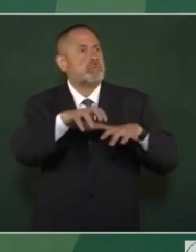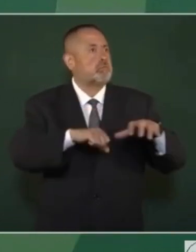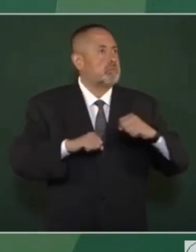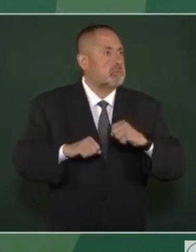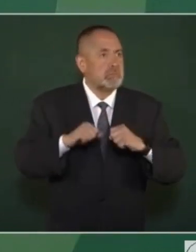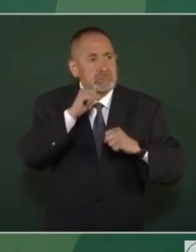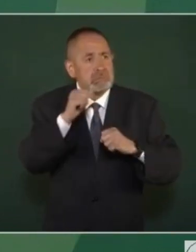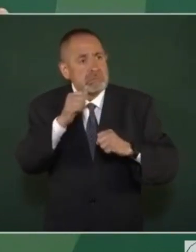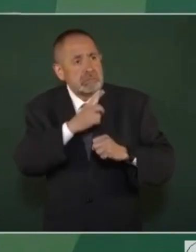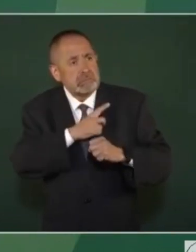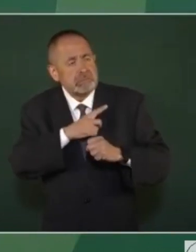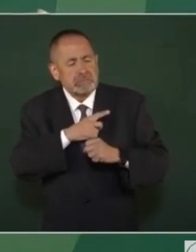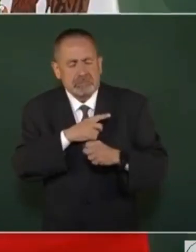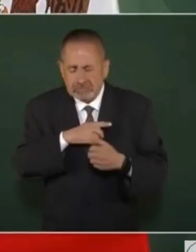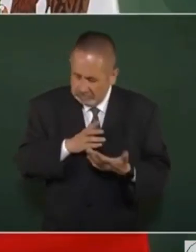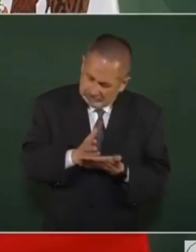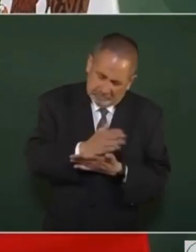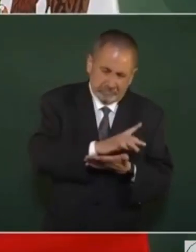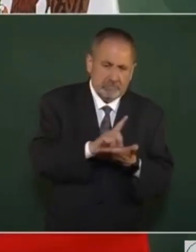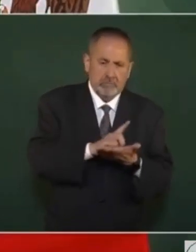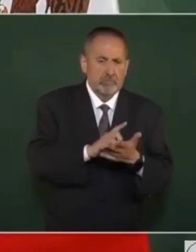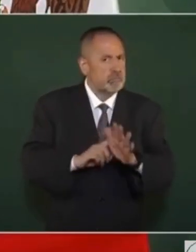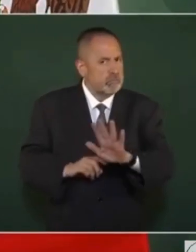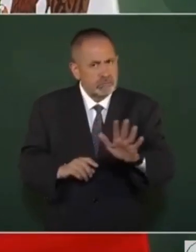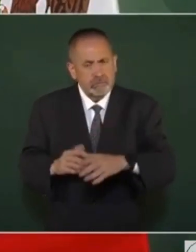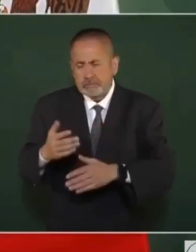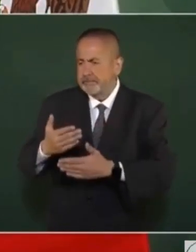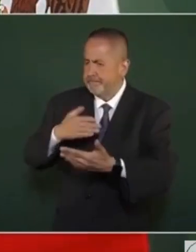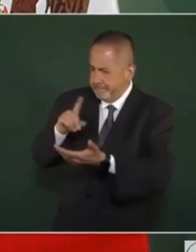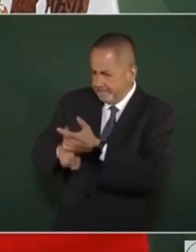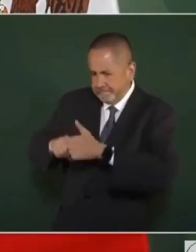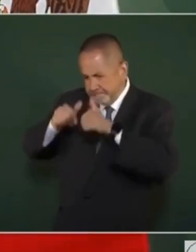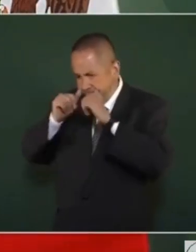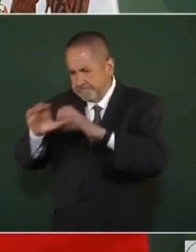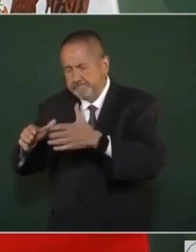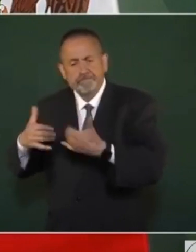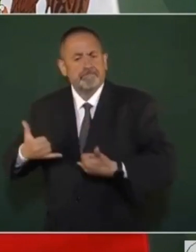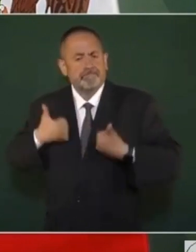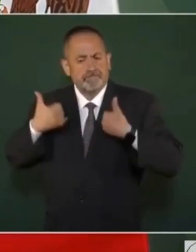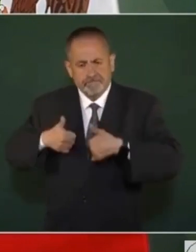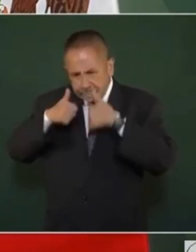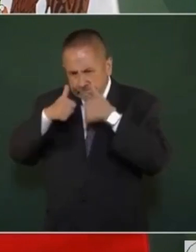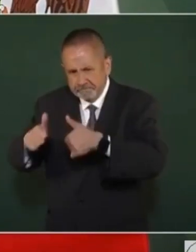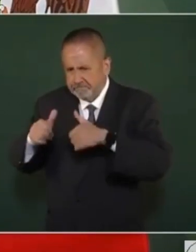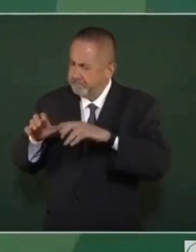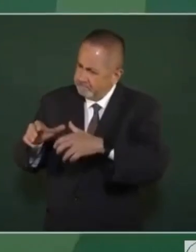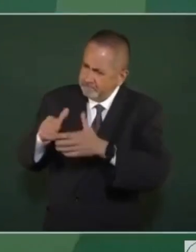Entonces, se requiere ver eso, atender a los jóvenes. Lo otro,